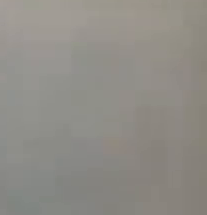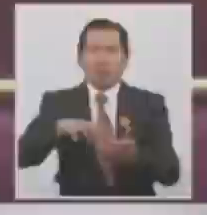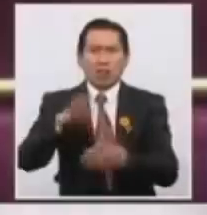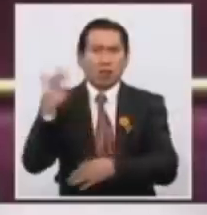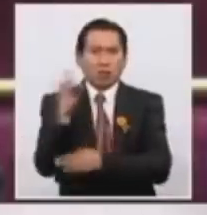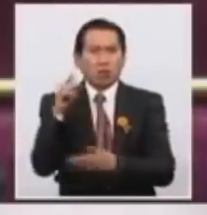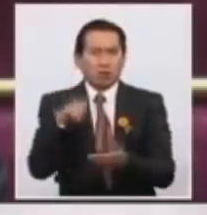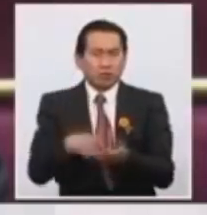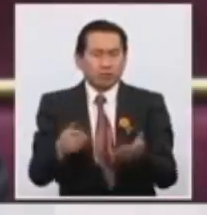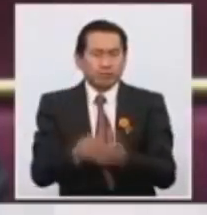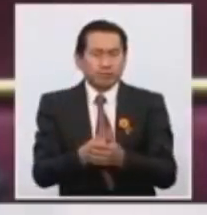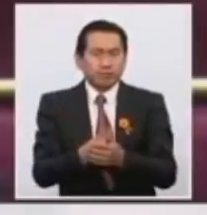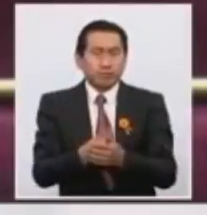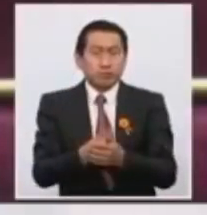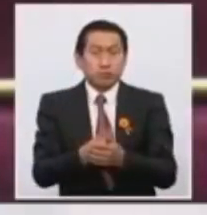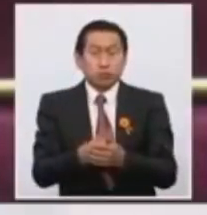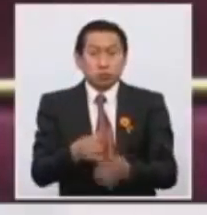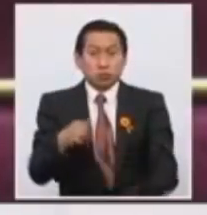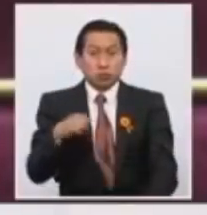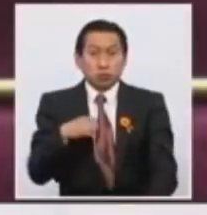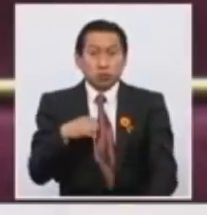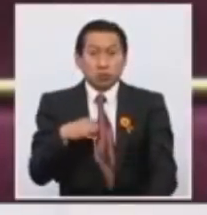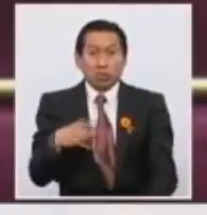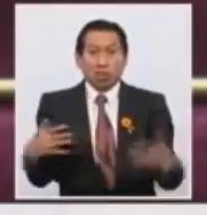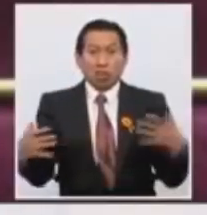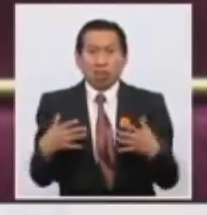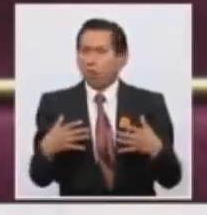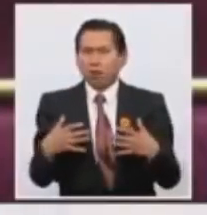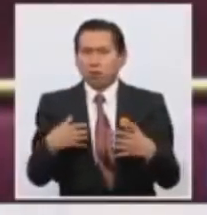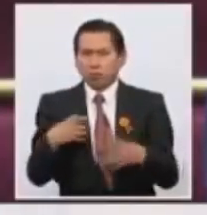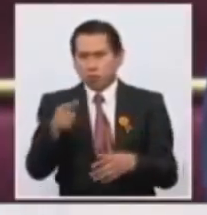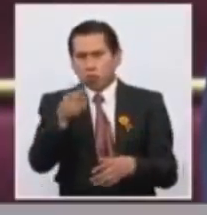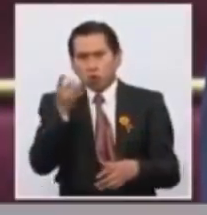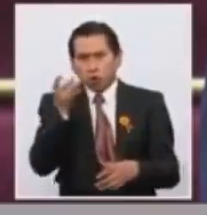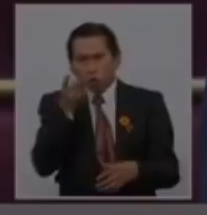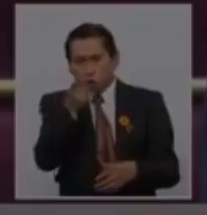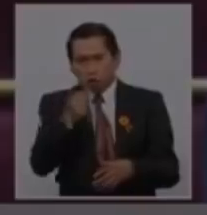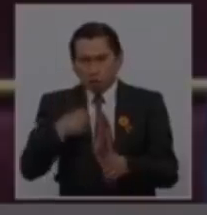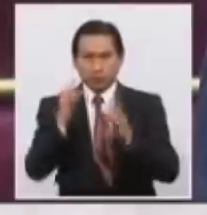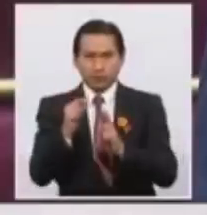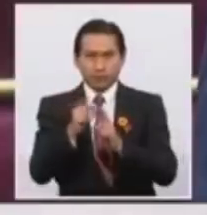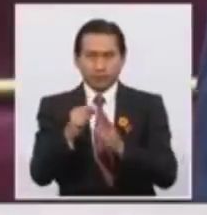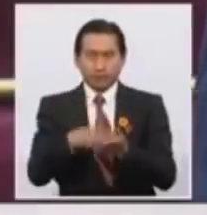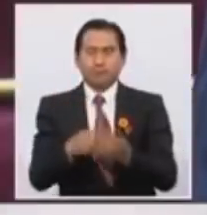y por eso no me tiembla la mano a la hora de perseguir la droga y el narcotráfico